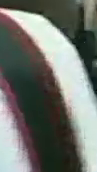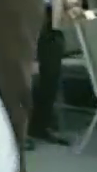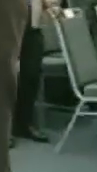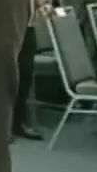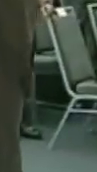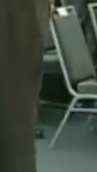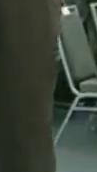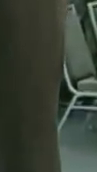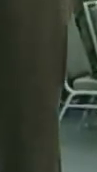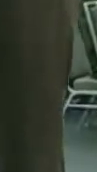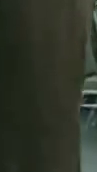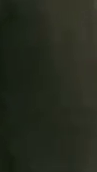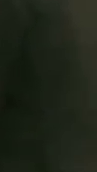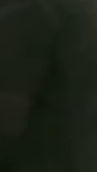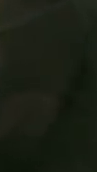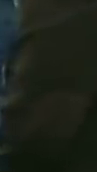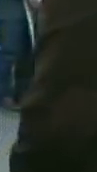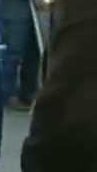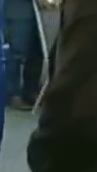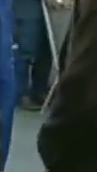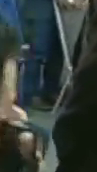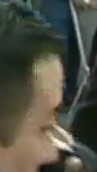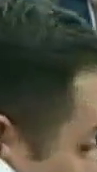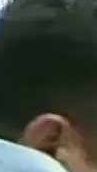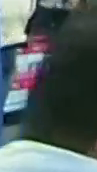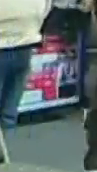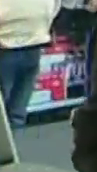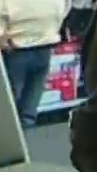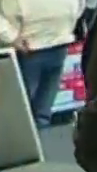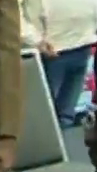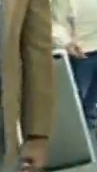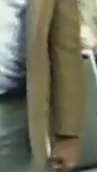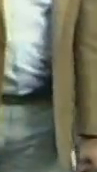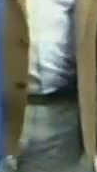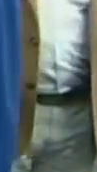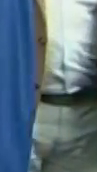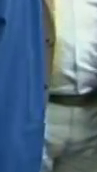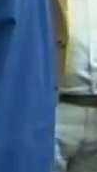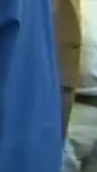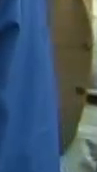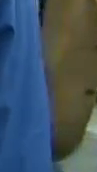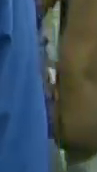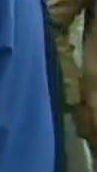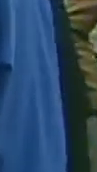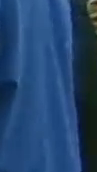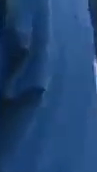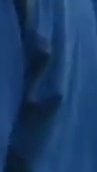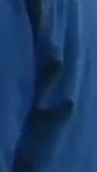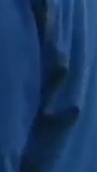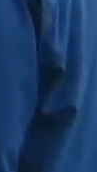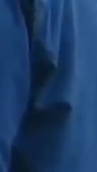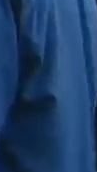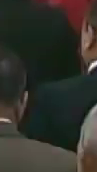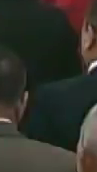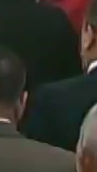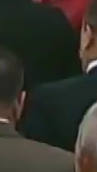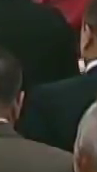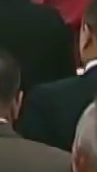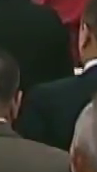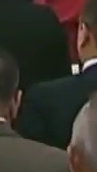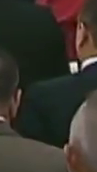el consejo federal de gobierno de la república bolivariana de venezuela el primero que se realiza en este año 2019